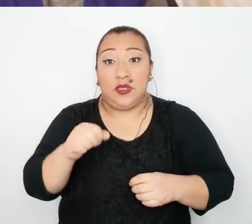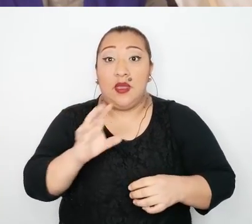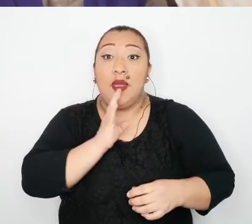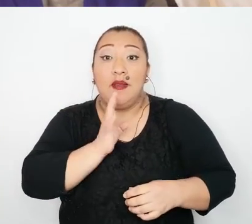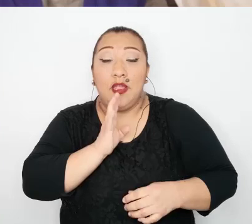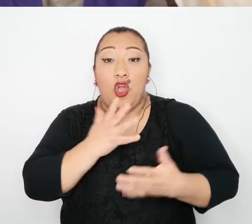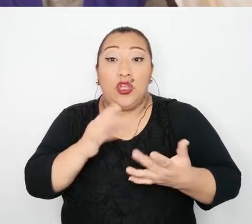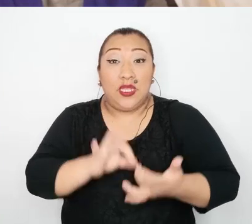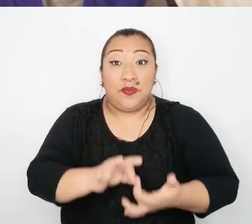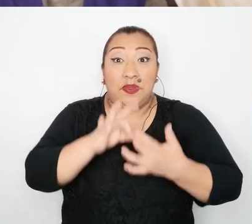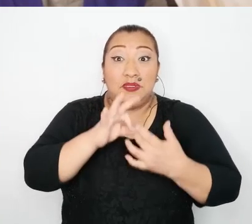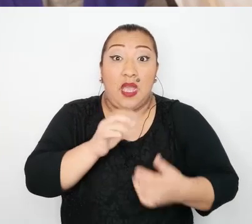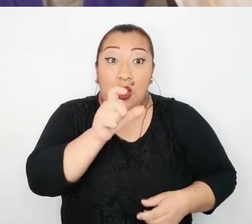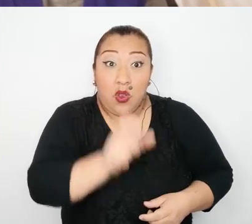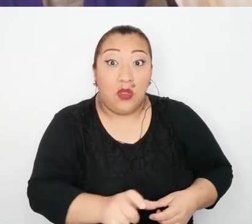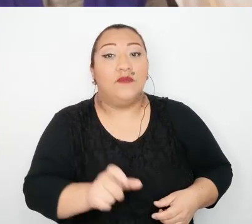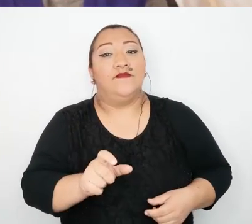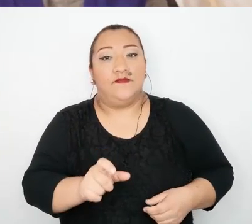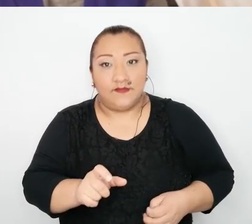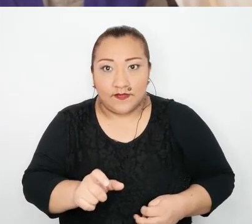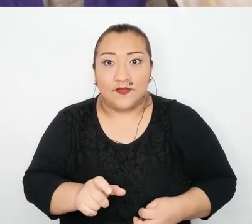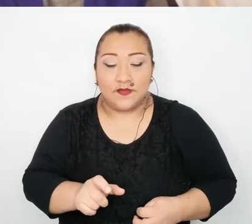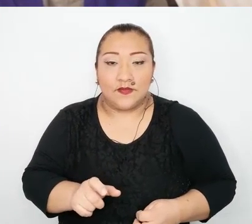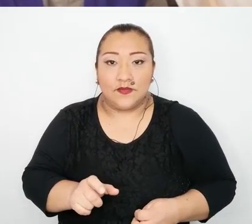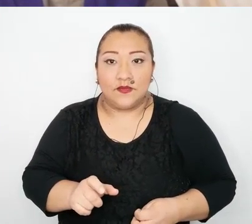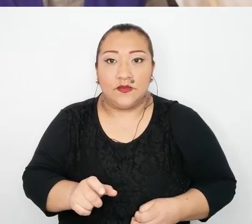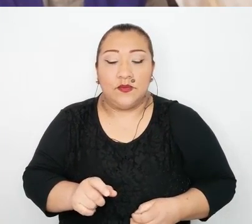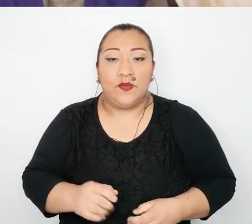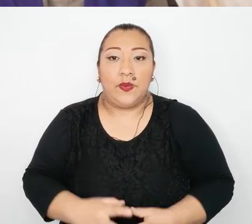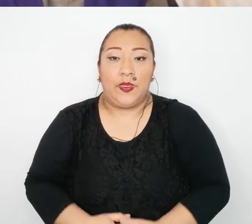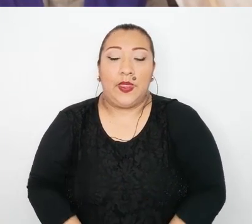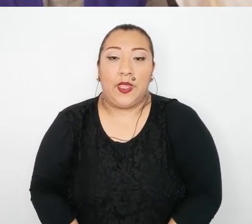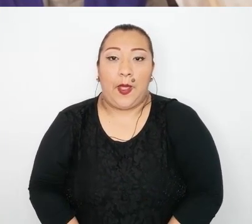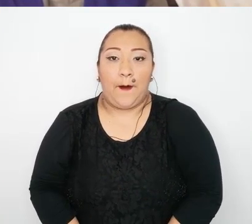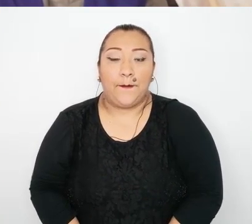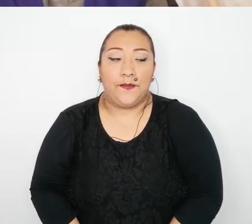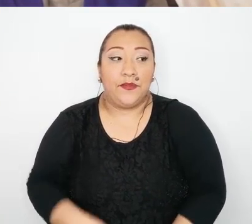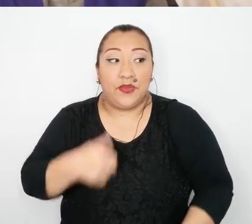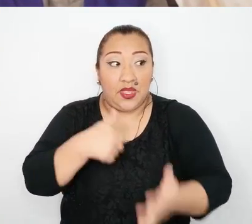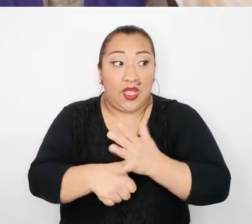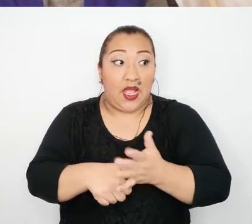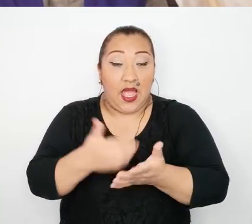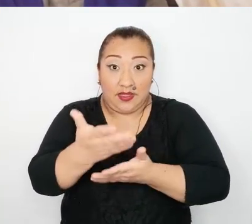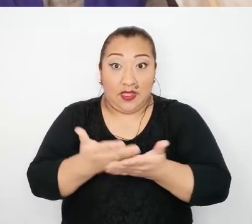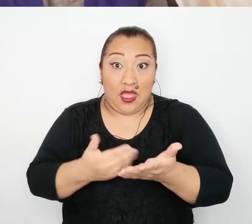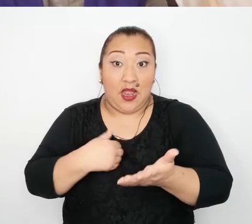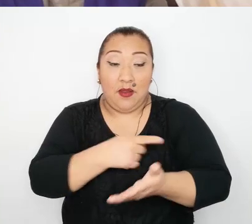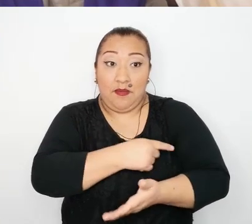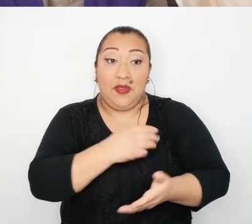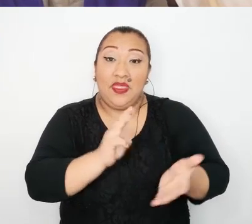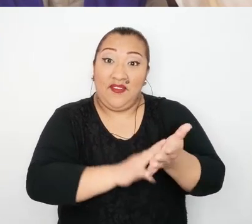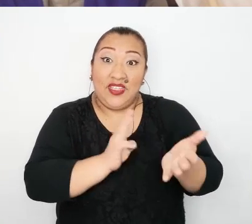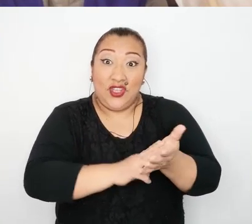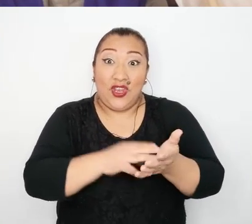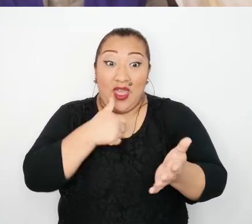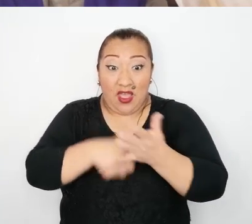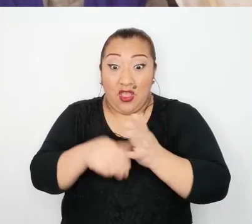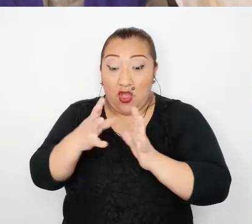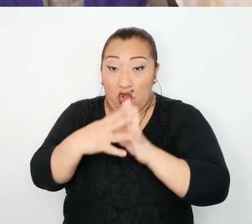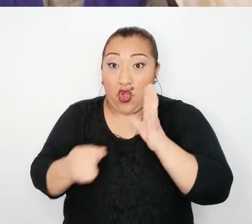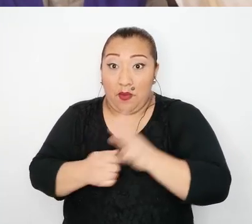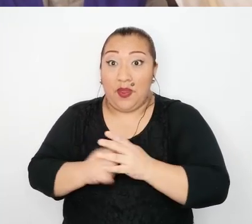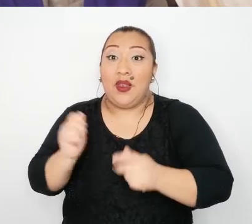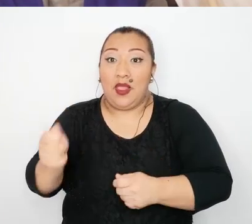Sin hablar de particularidades, en efecto. Estamos alcanzando el oficio que ha enviado